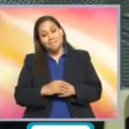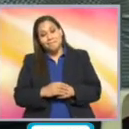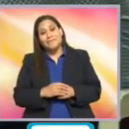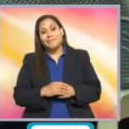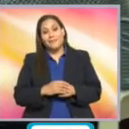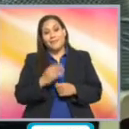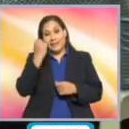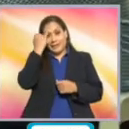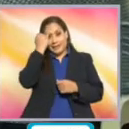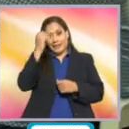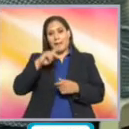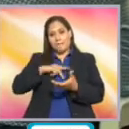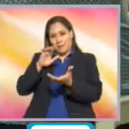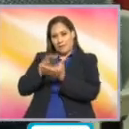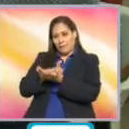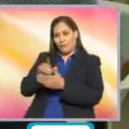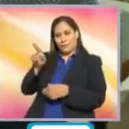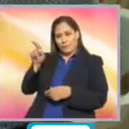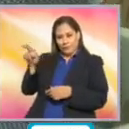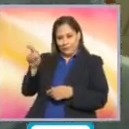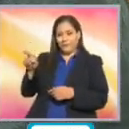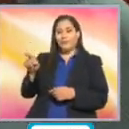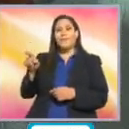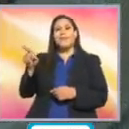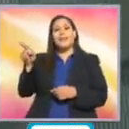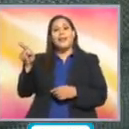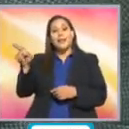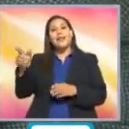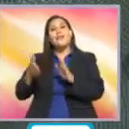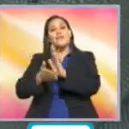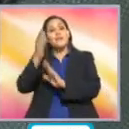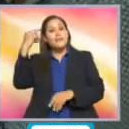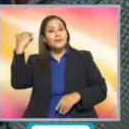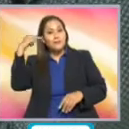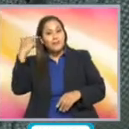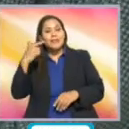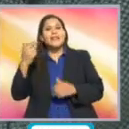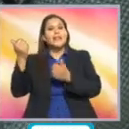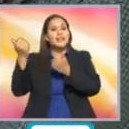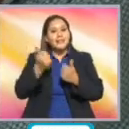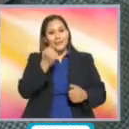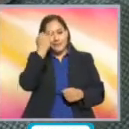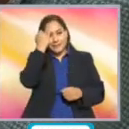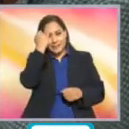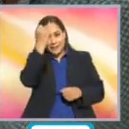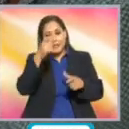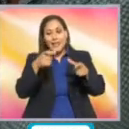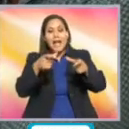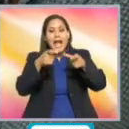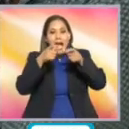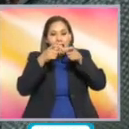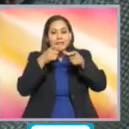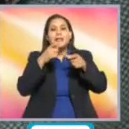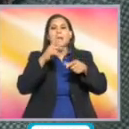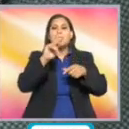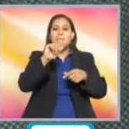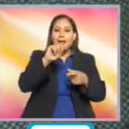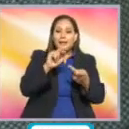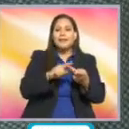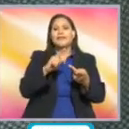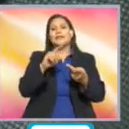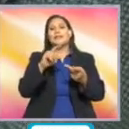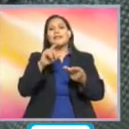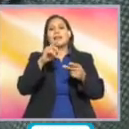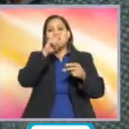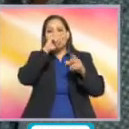El de la idea fue mi esposo. Él fue a Guadalajara y trajo esta idea de las tostadas de pata, salpicón,